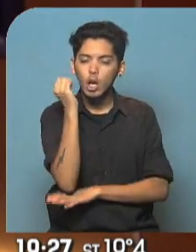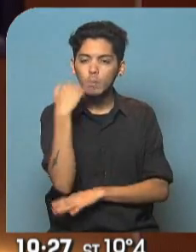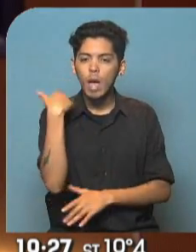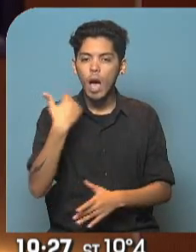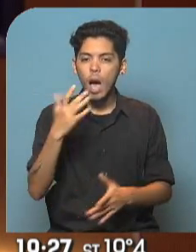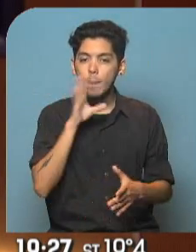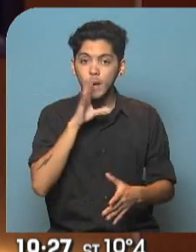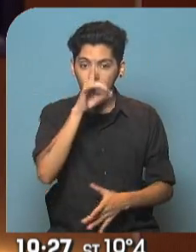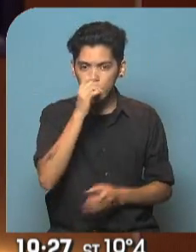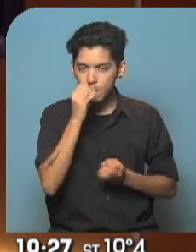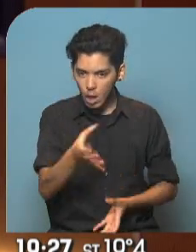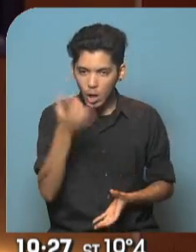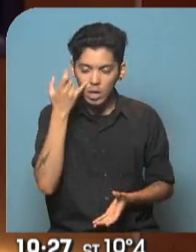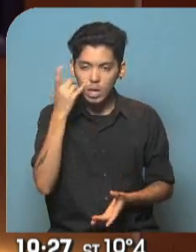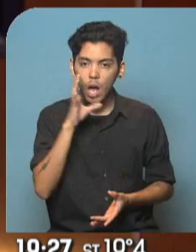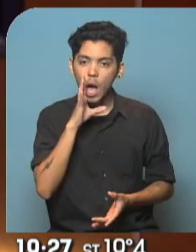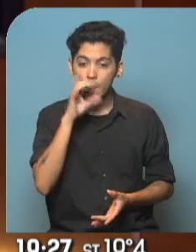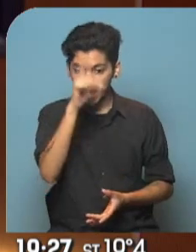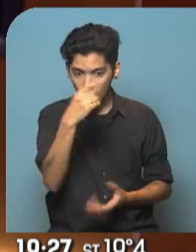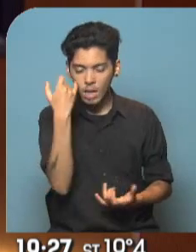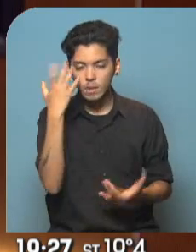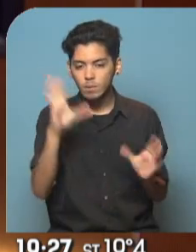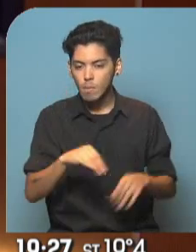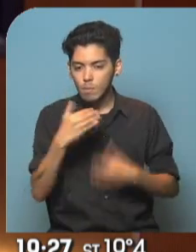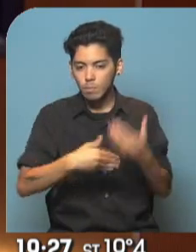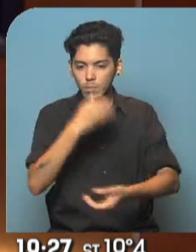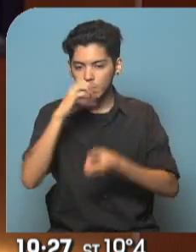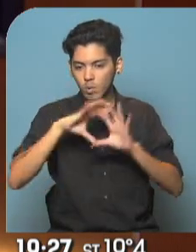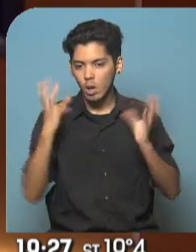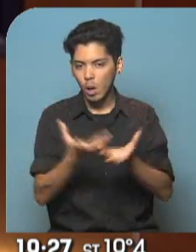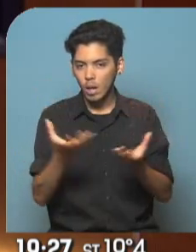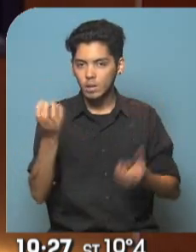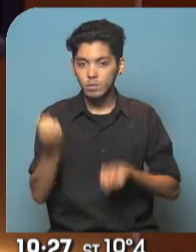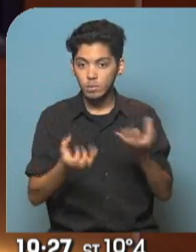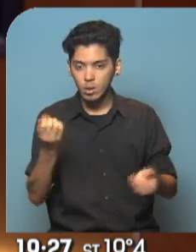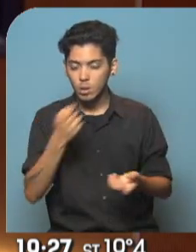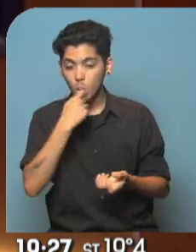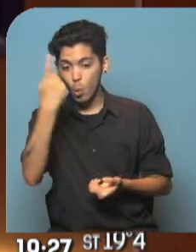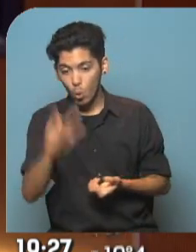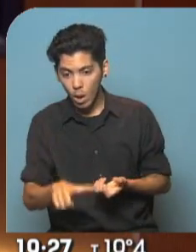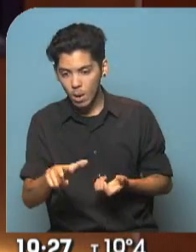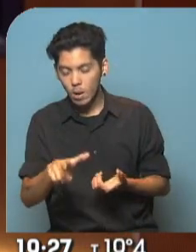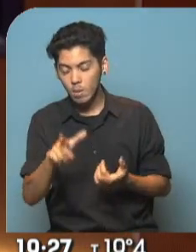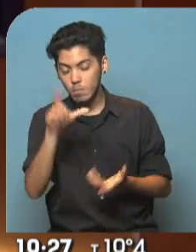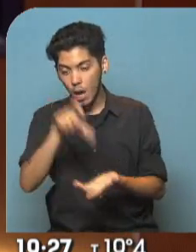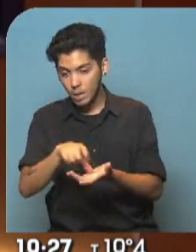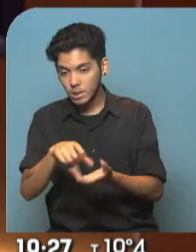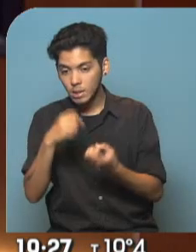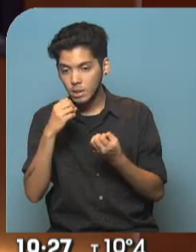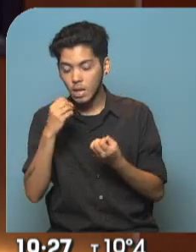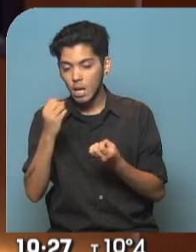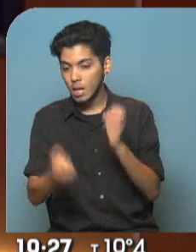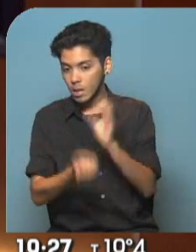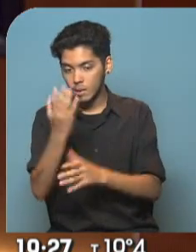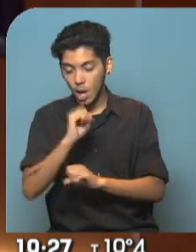y la economía americana es un gran financiador a nivel global de emergentes entre dos lados de emergentes estamos nosotros como le empieza a ir un poco mejor los